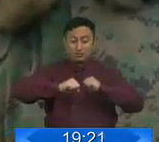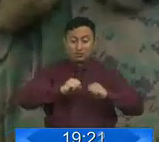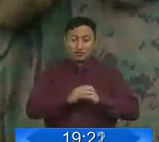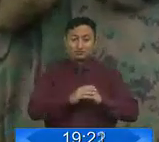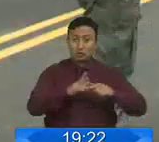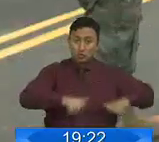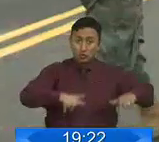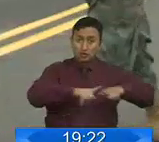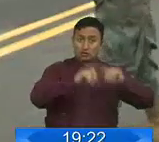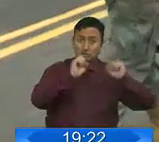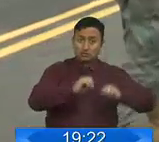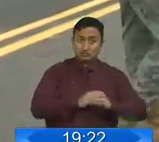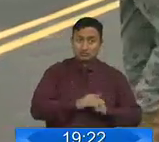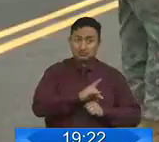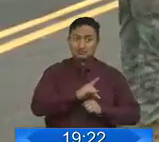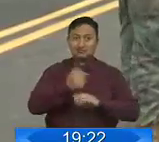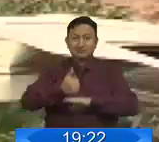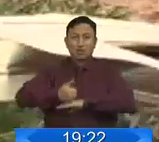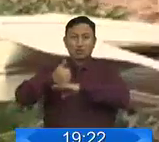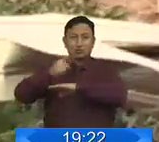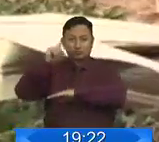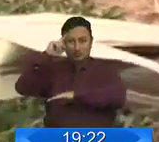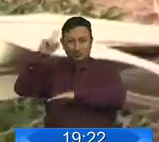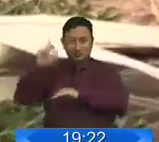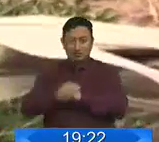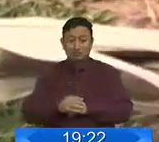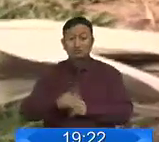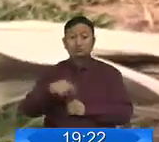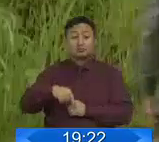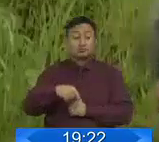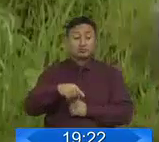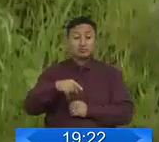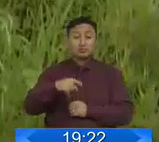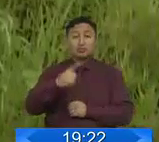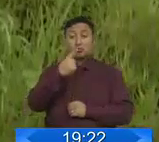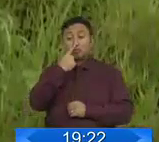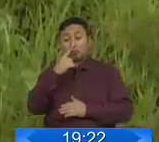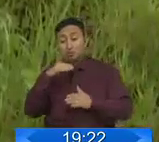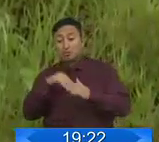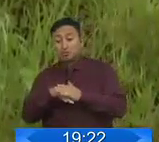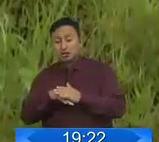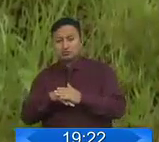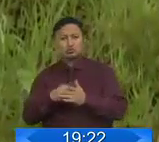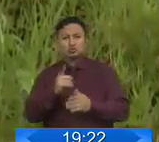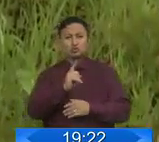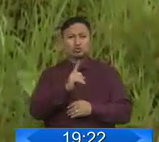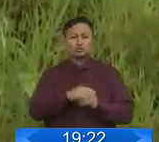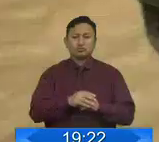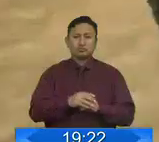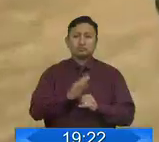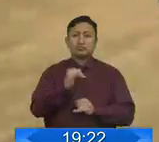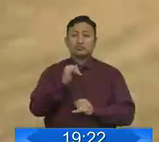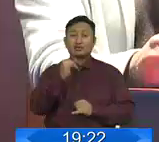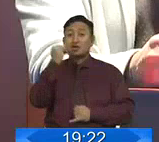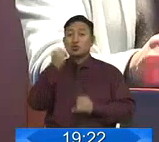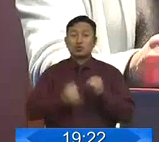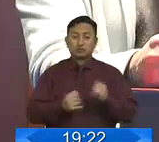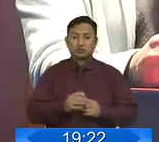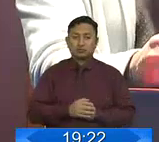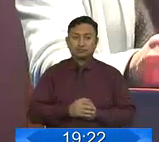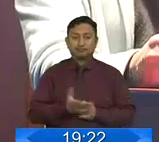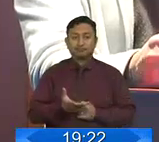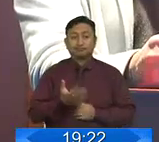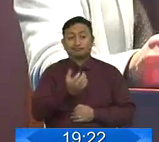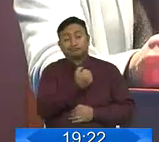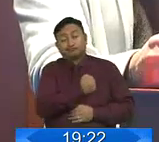zona, pese a que las autoridades habrían asegurado que la incursión de los uniformados sería la última posibilidad.